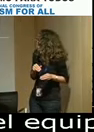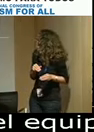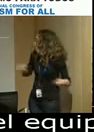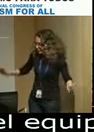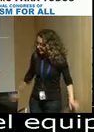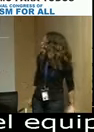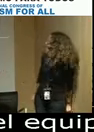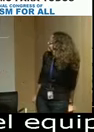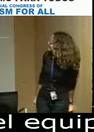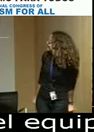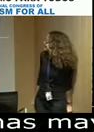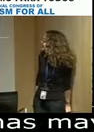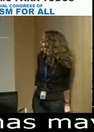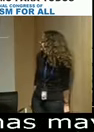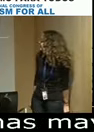favor.